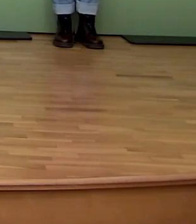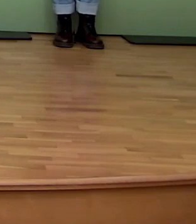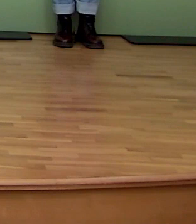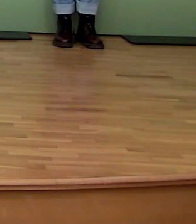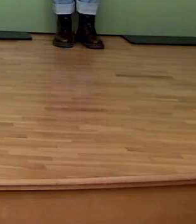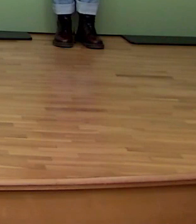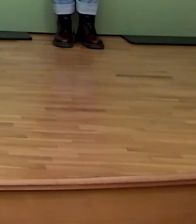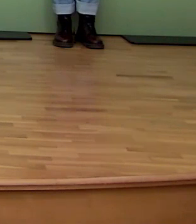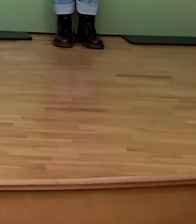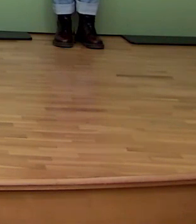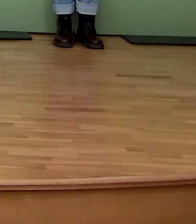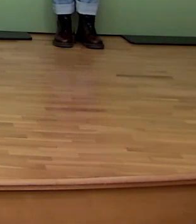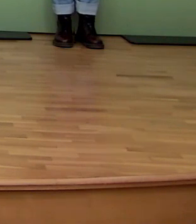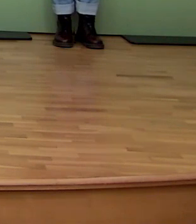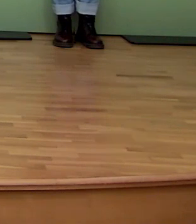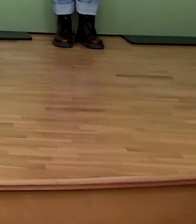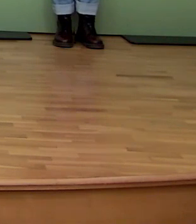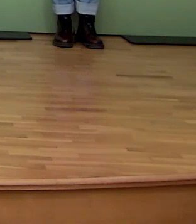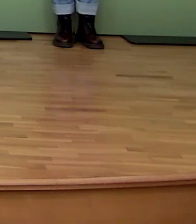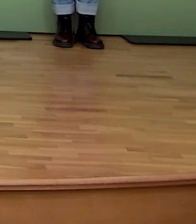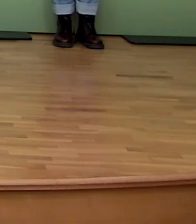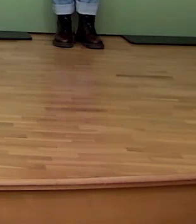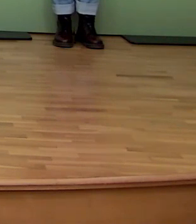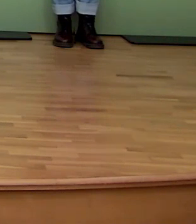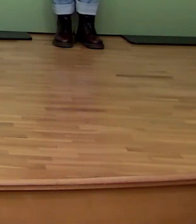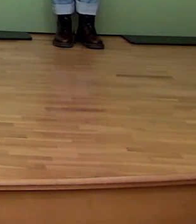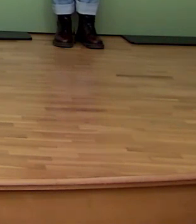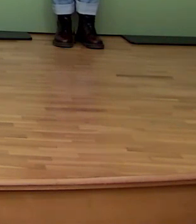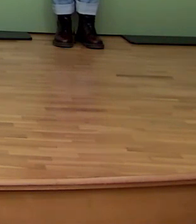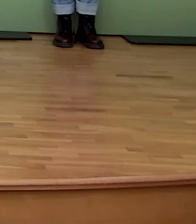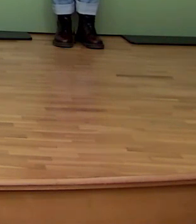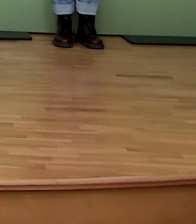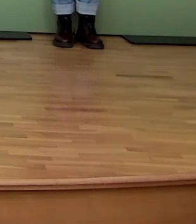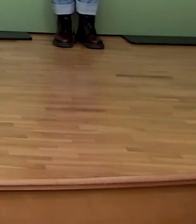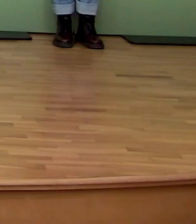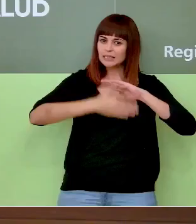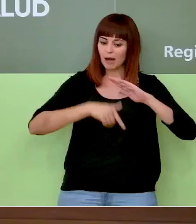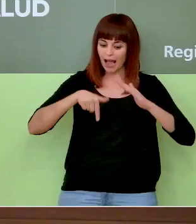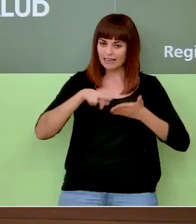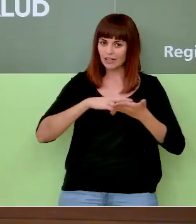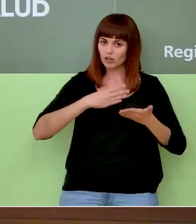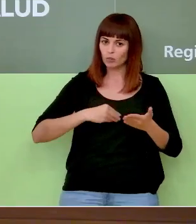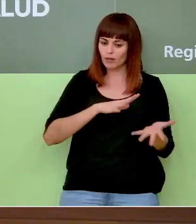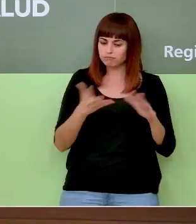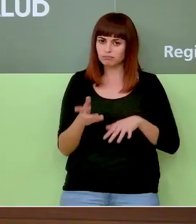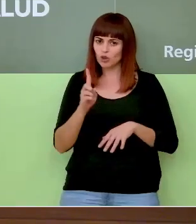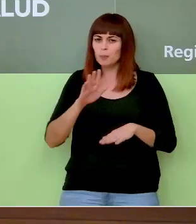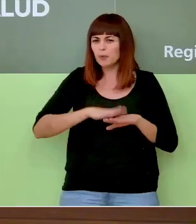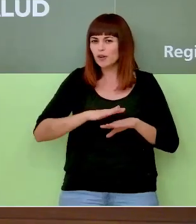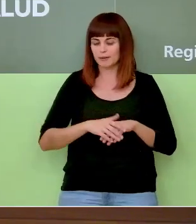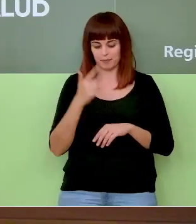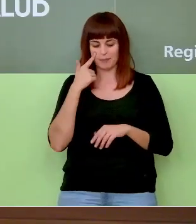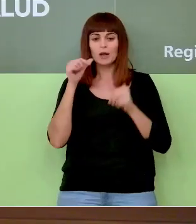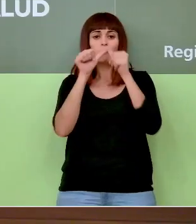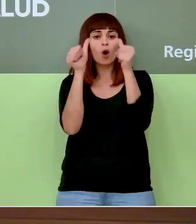se están registrando en octubre, ¿por qué no se adoptaron medidas más restrictivas antes en la región? Bueno, los modelos